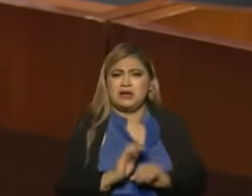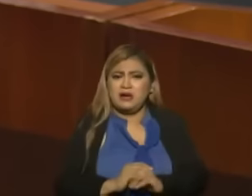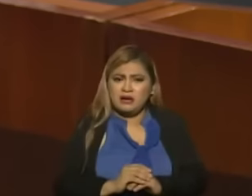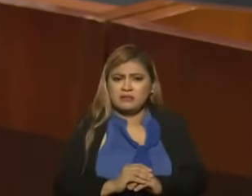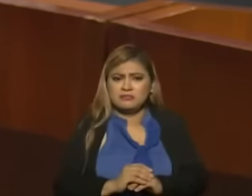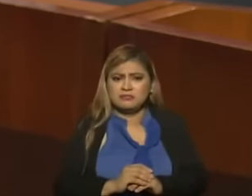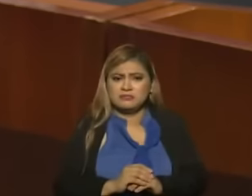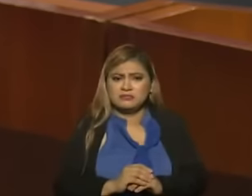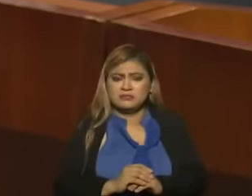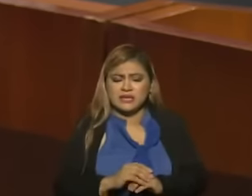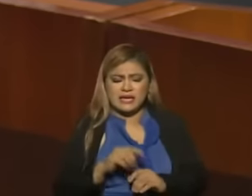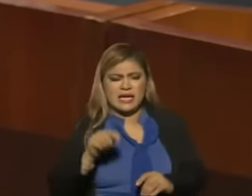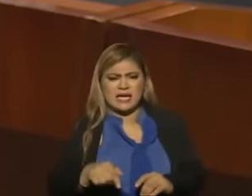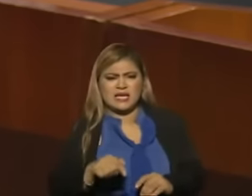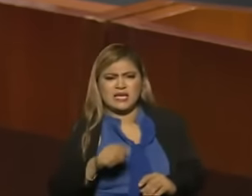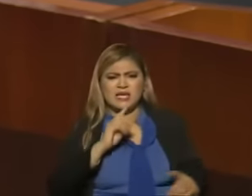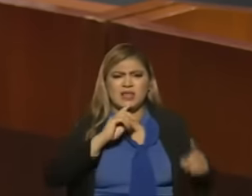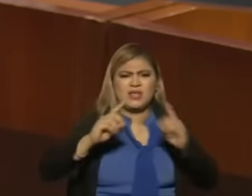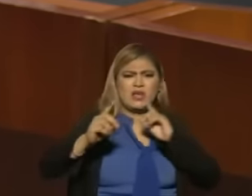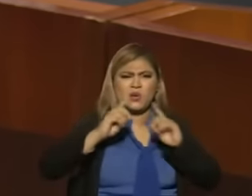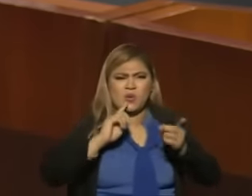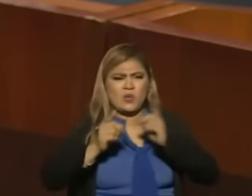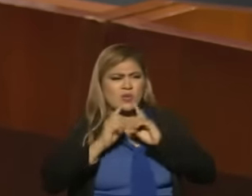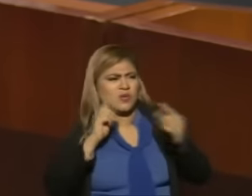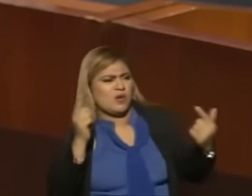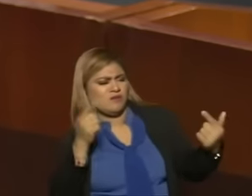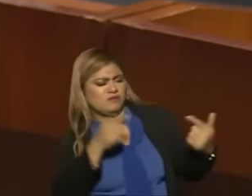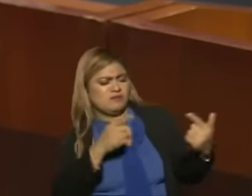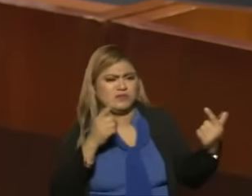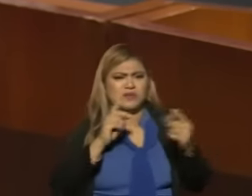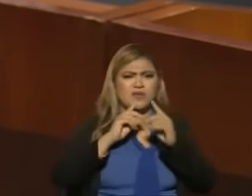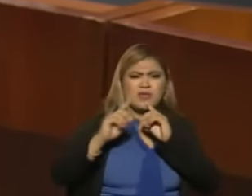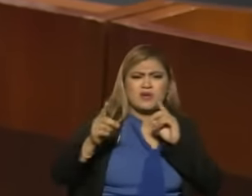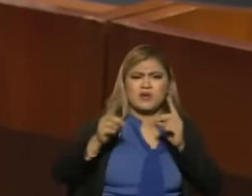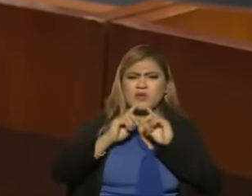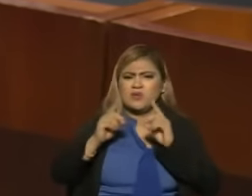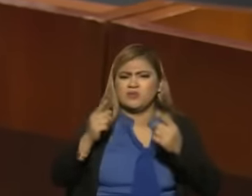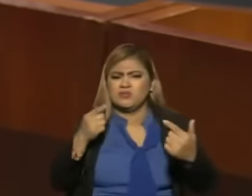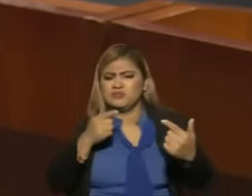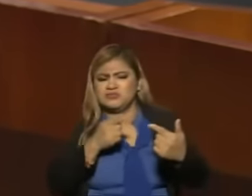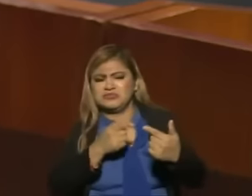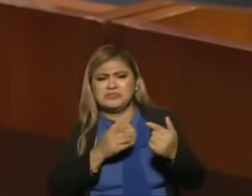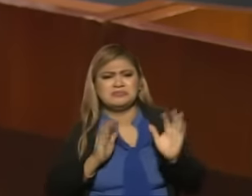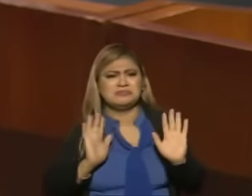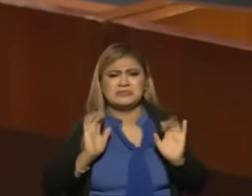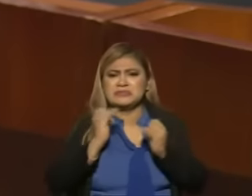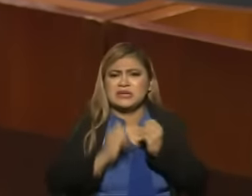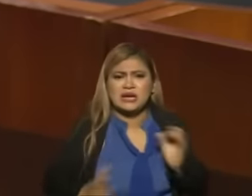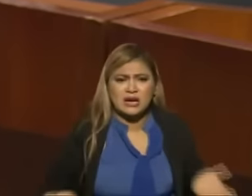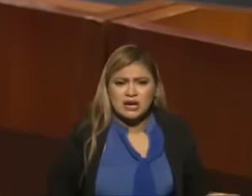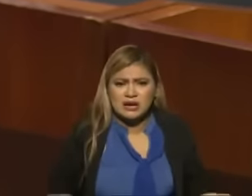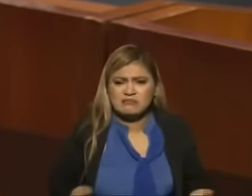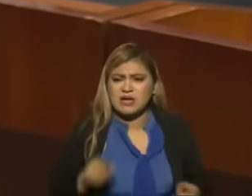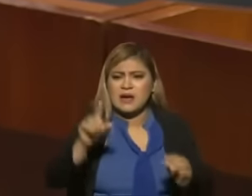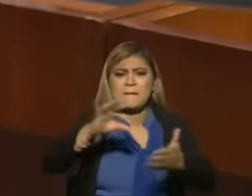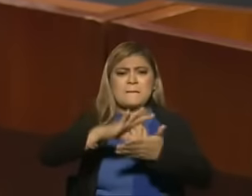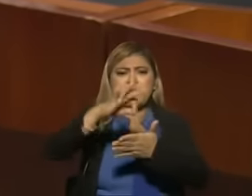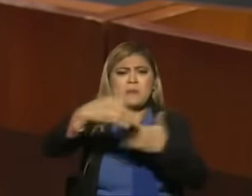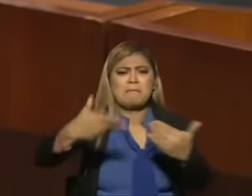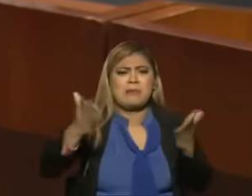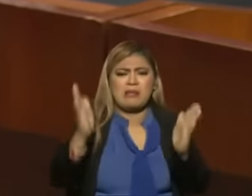entre funcionarios que le han dado la espalda al pueblo panameño. Y esta bancada y